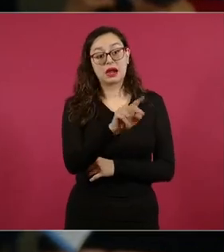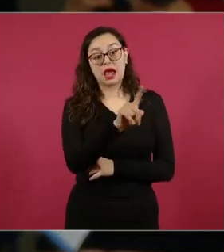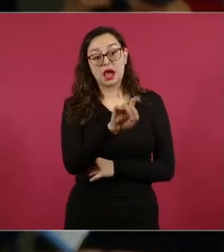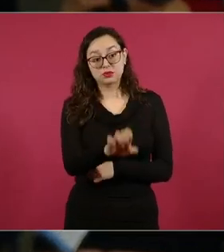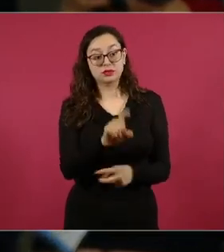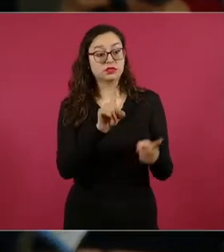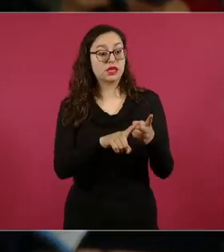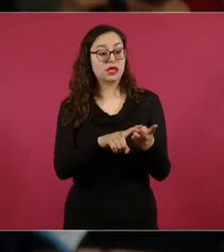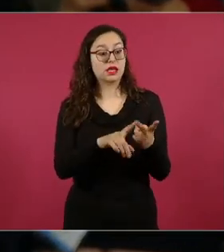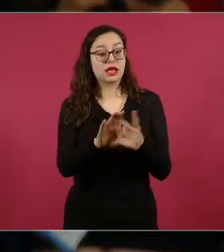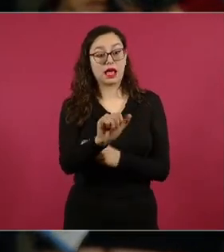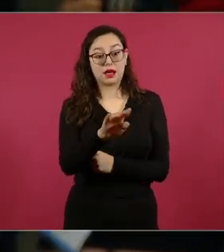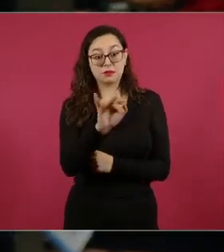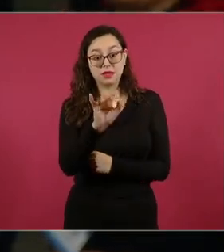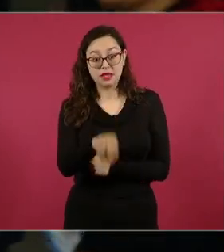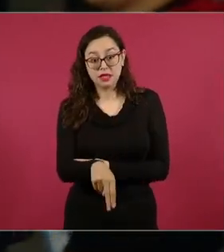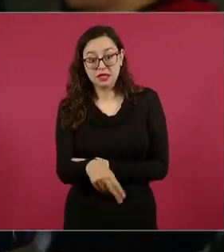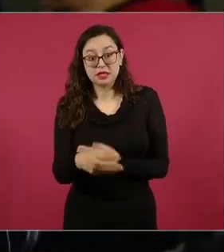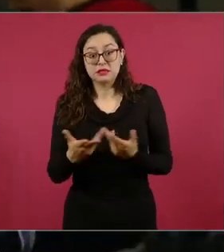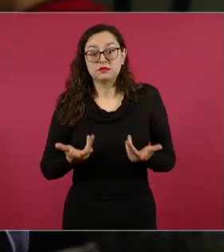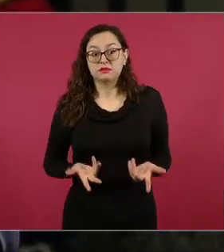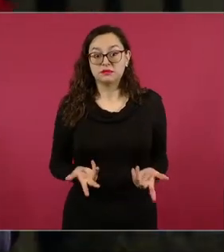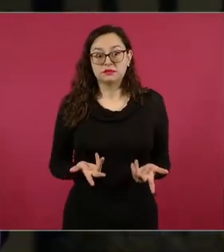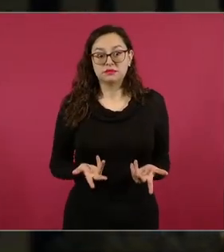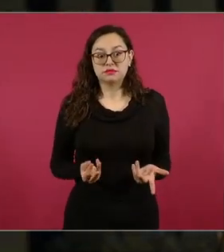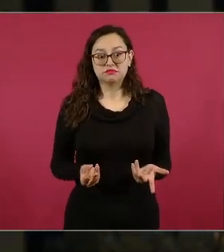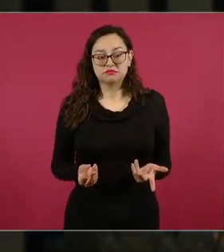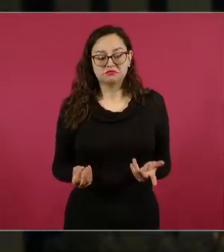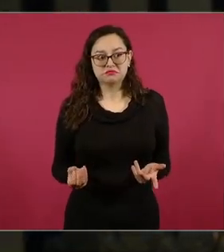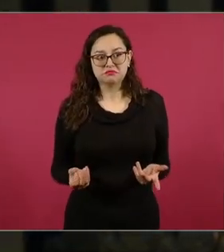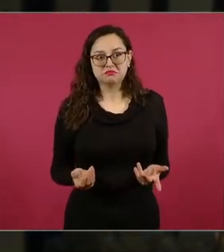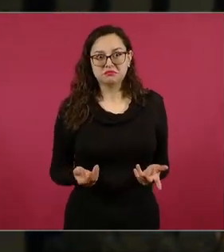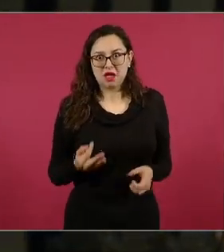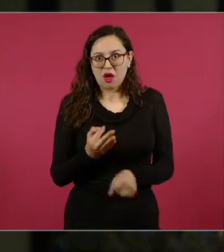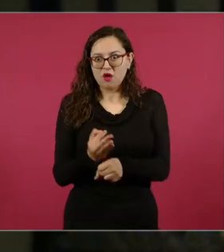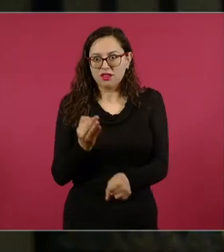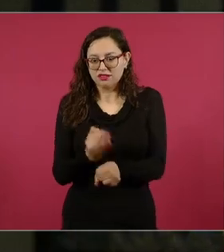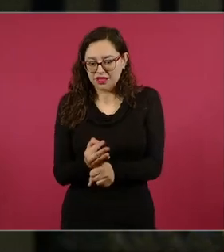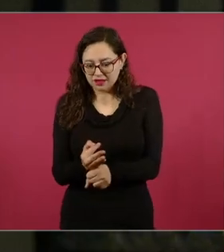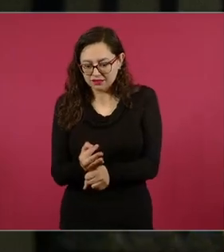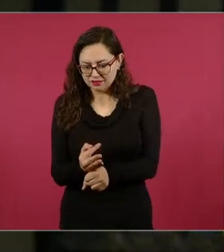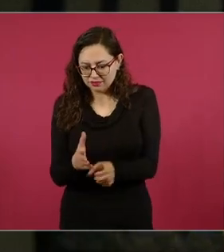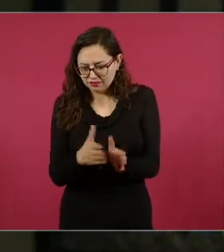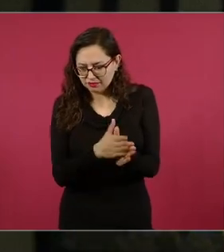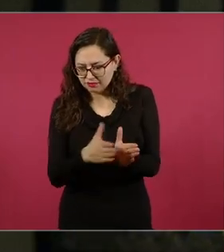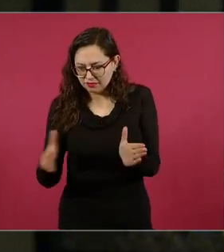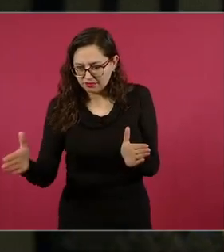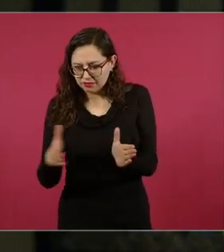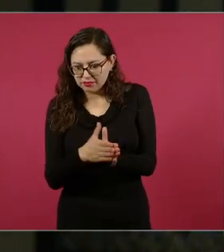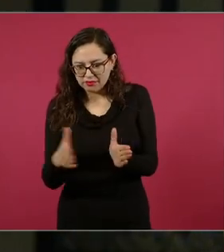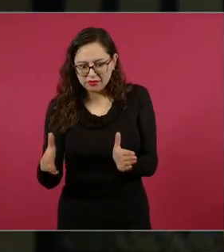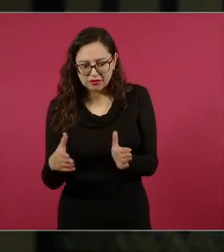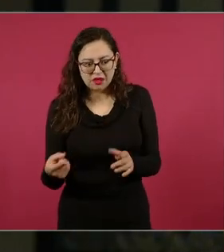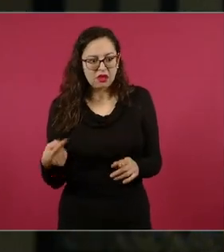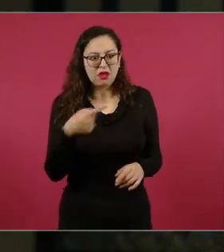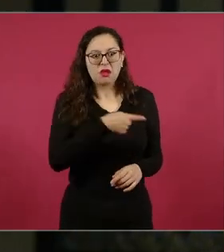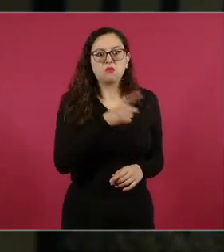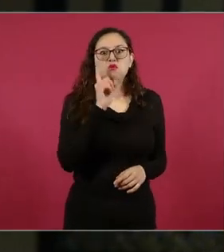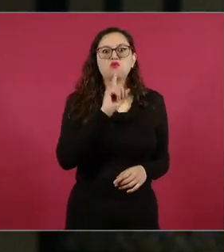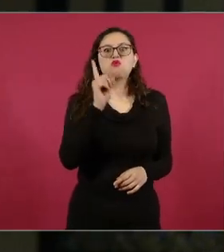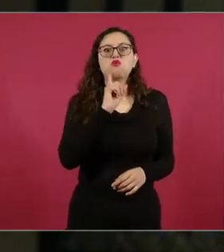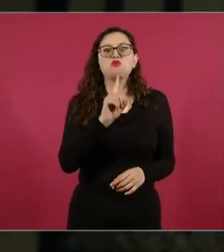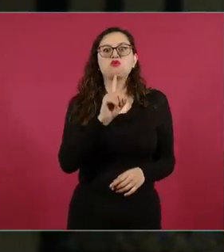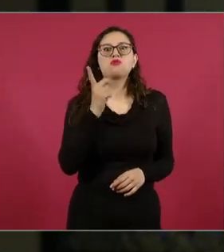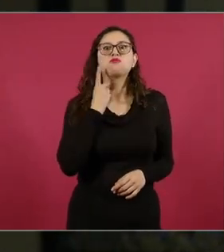ex primera dama, niega la colonia en la Cámara de Diputados, en momentos en que escritores como Pérez